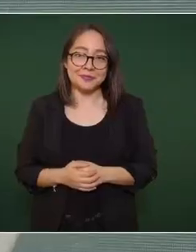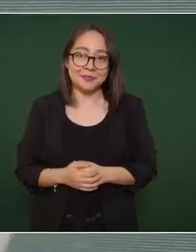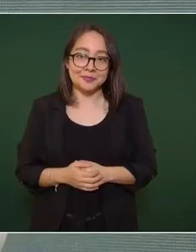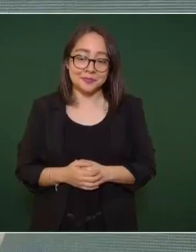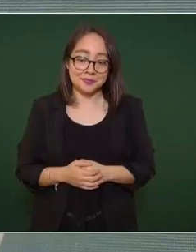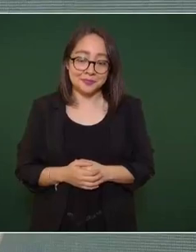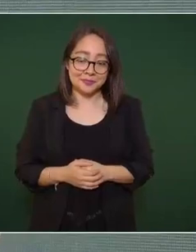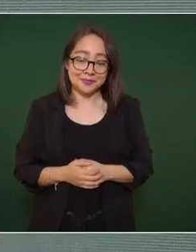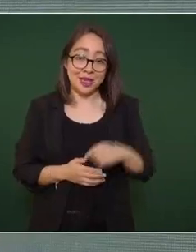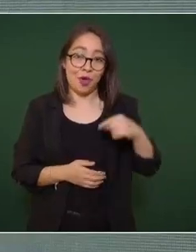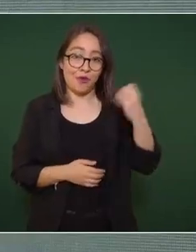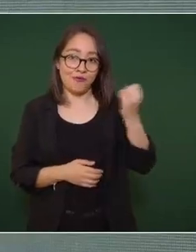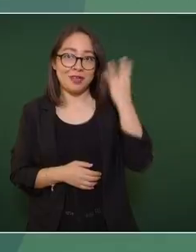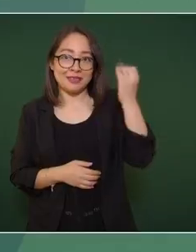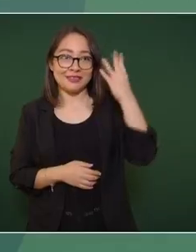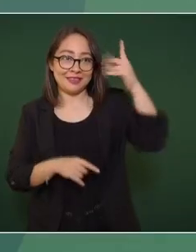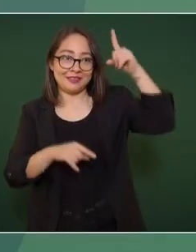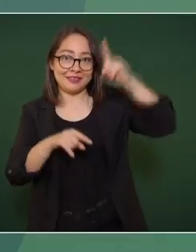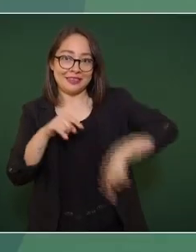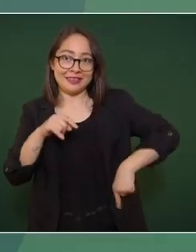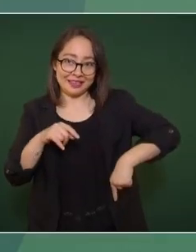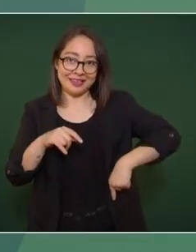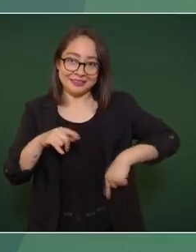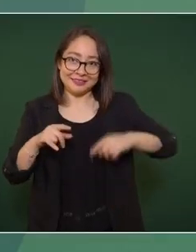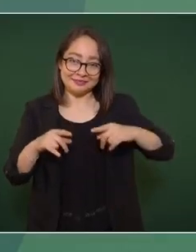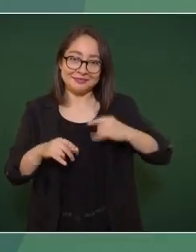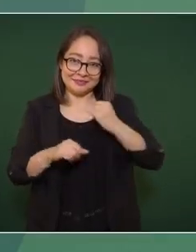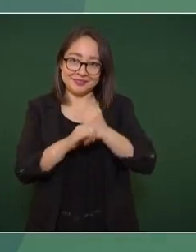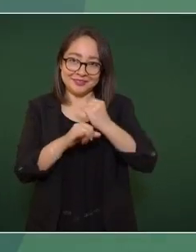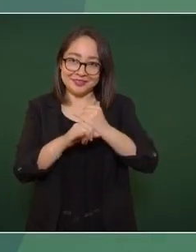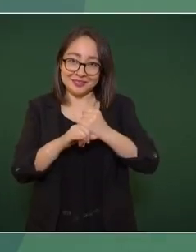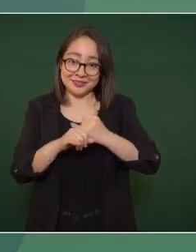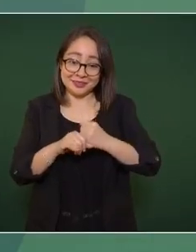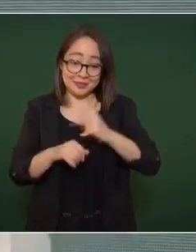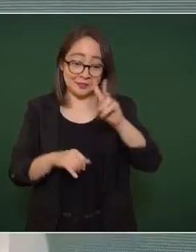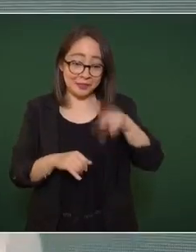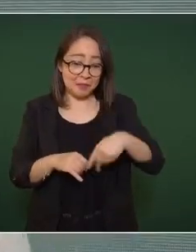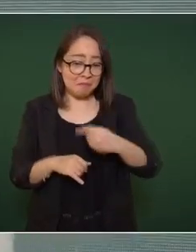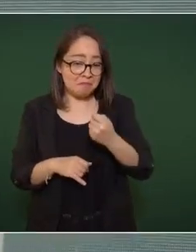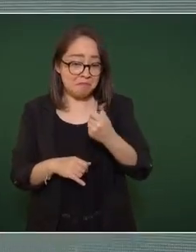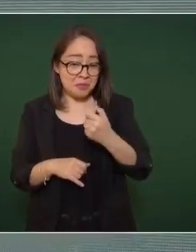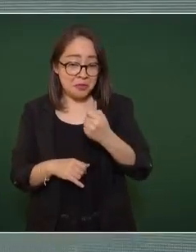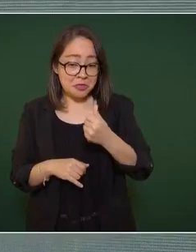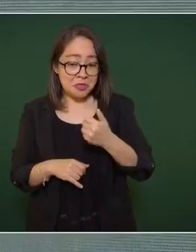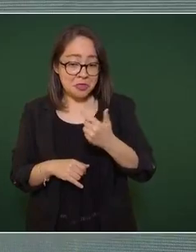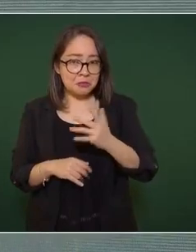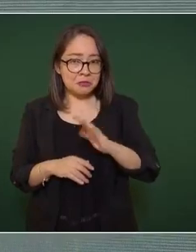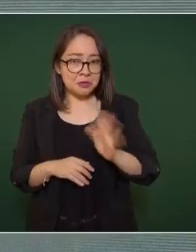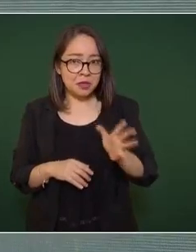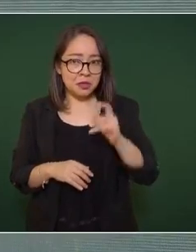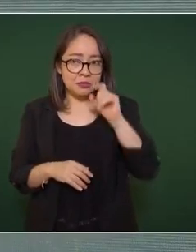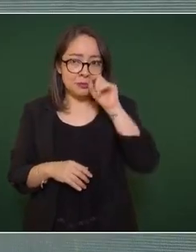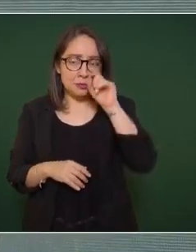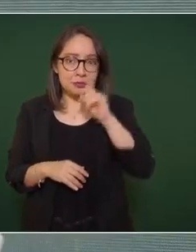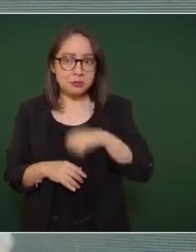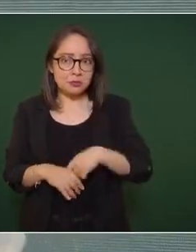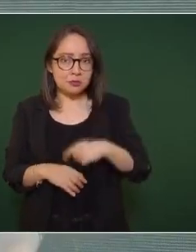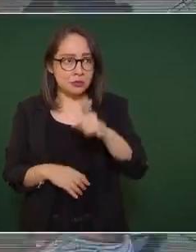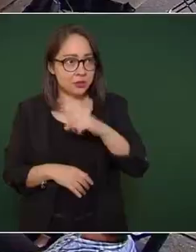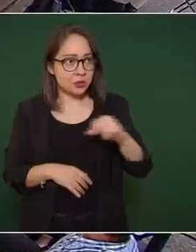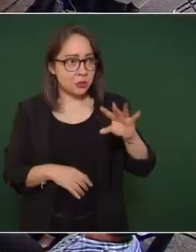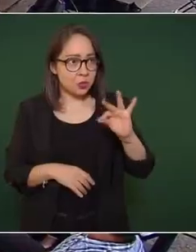nos van a bajar esta conferencia. Gracias, porque ya quedan pocas, ya es 140 una tras otra.